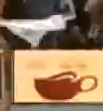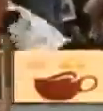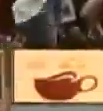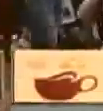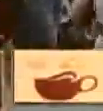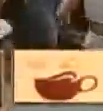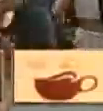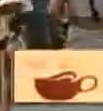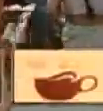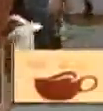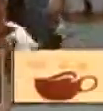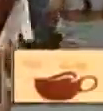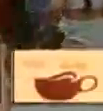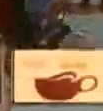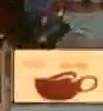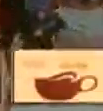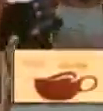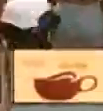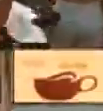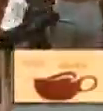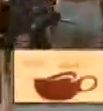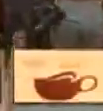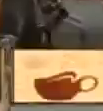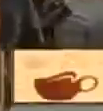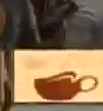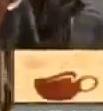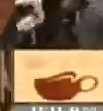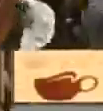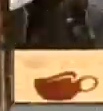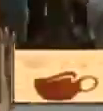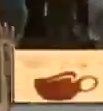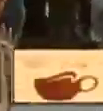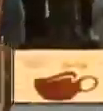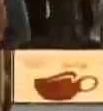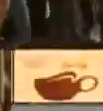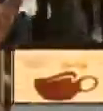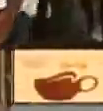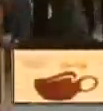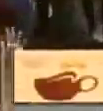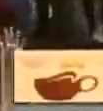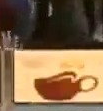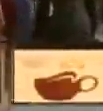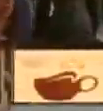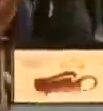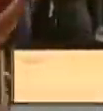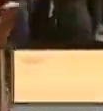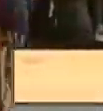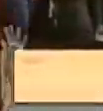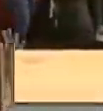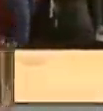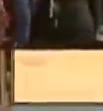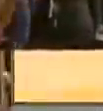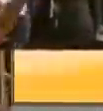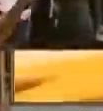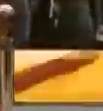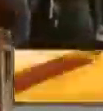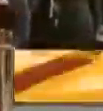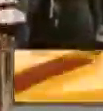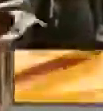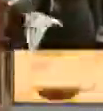Venezuela tiene con qué, porque es un país bendecido. Venezuela tiene con qué, porque juntos